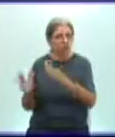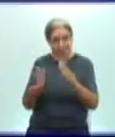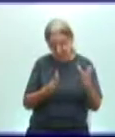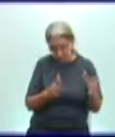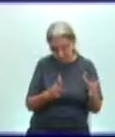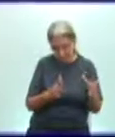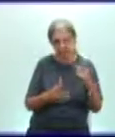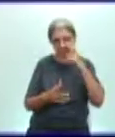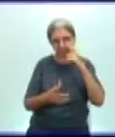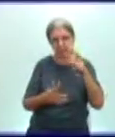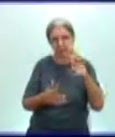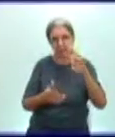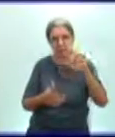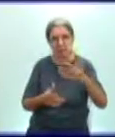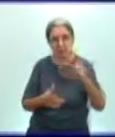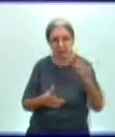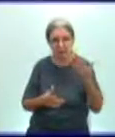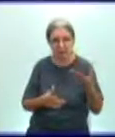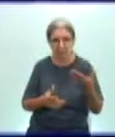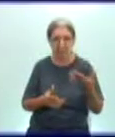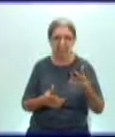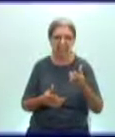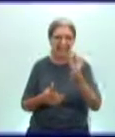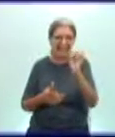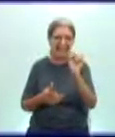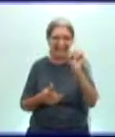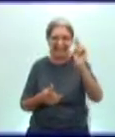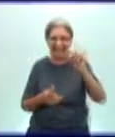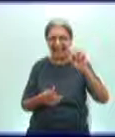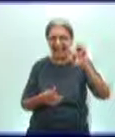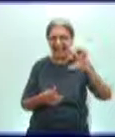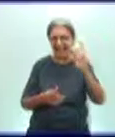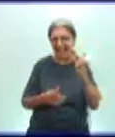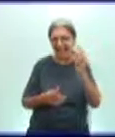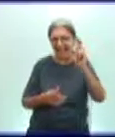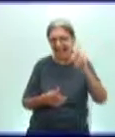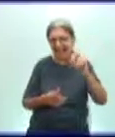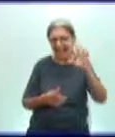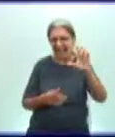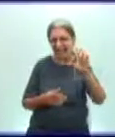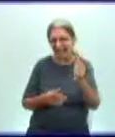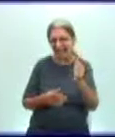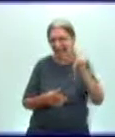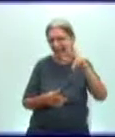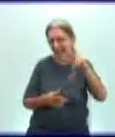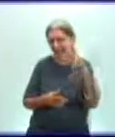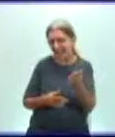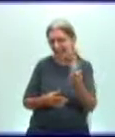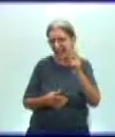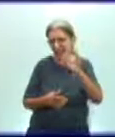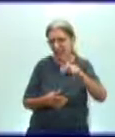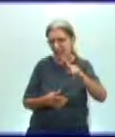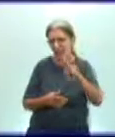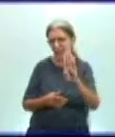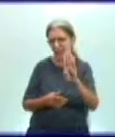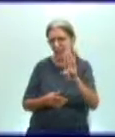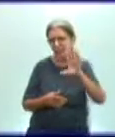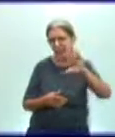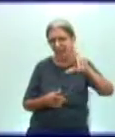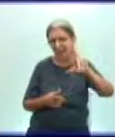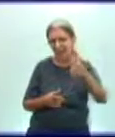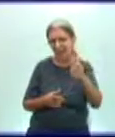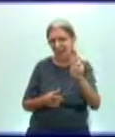interesante. En Cáncara nublado, Ana Lidia Vega ha titulado nada menos que este cuento con una palabra de un trabalenguas